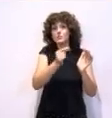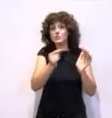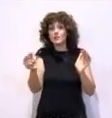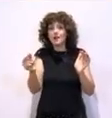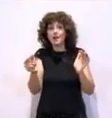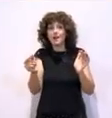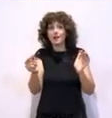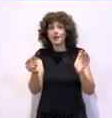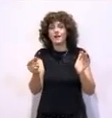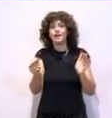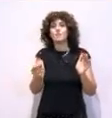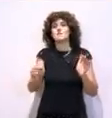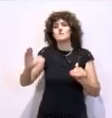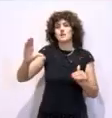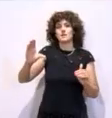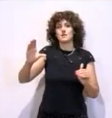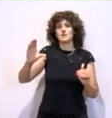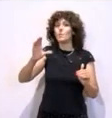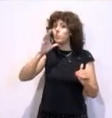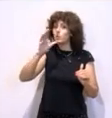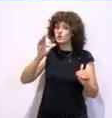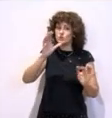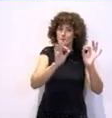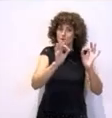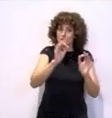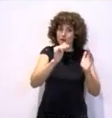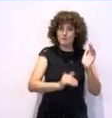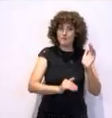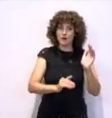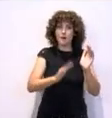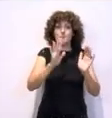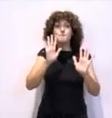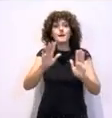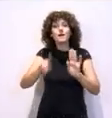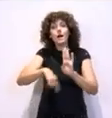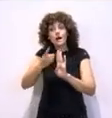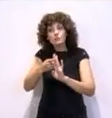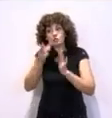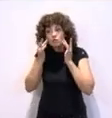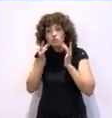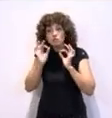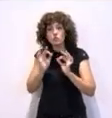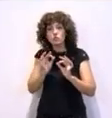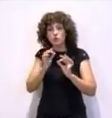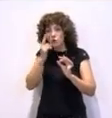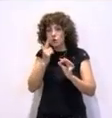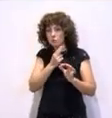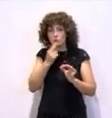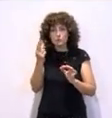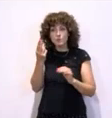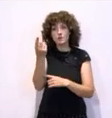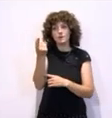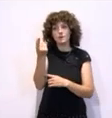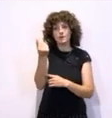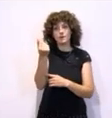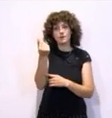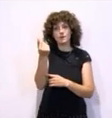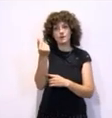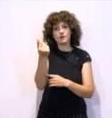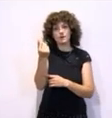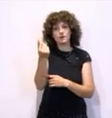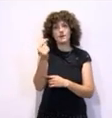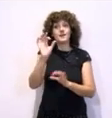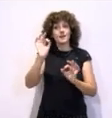y, por tanto, el dato relativo disminuye. Pero el dato absoluto, el grado de compromiso en términos monetarios de los riojanos está